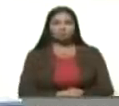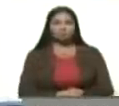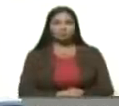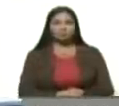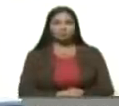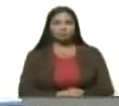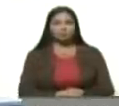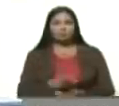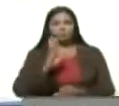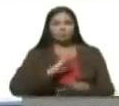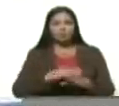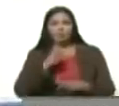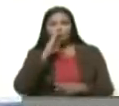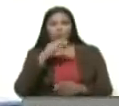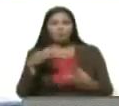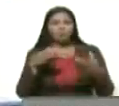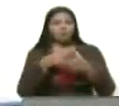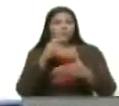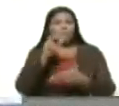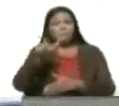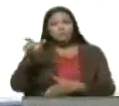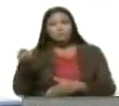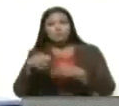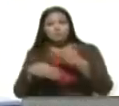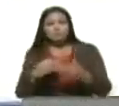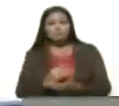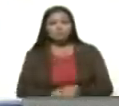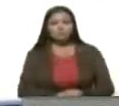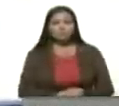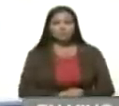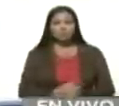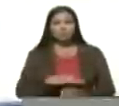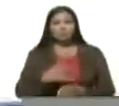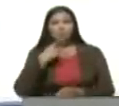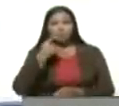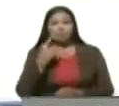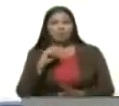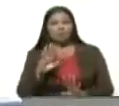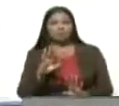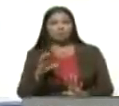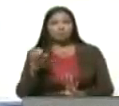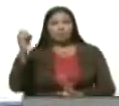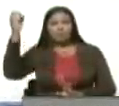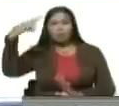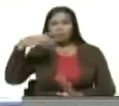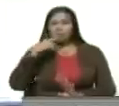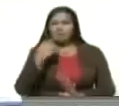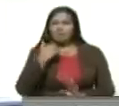por no reunir gente. Porque nosotros, no sé qué fue lo que dijeron de la luz.